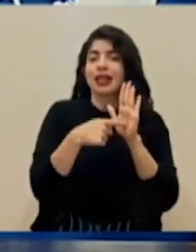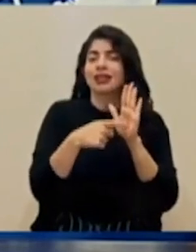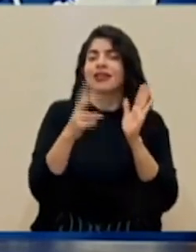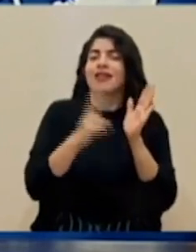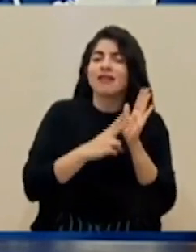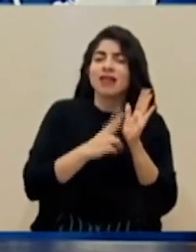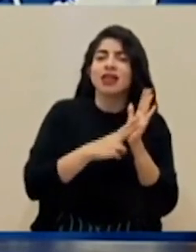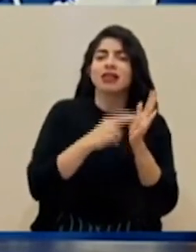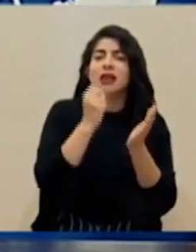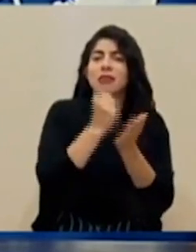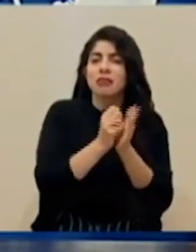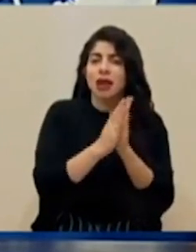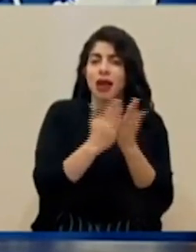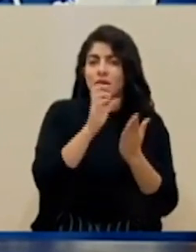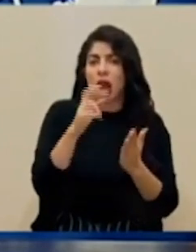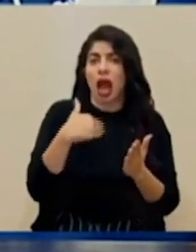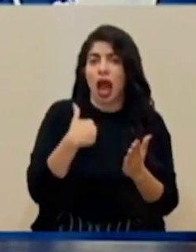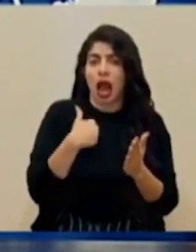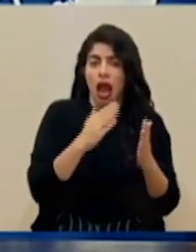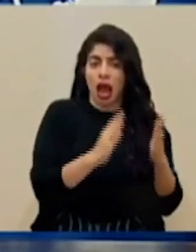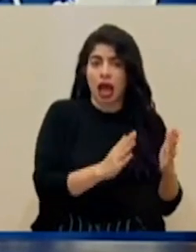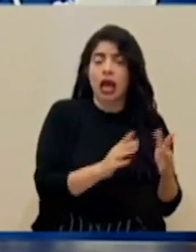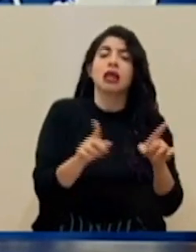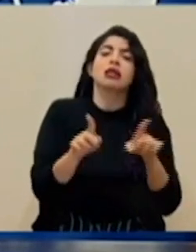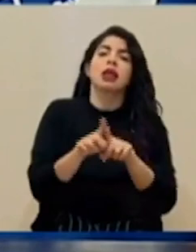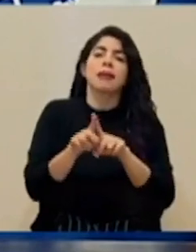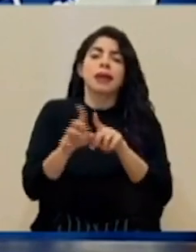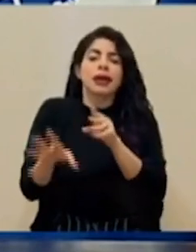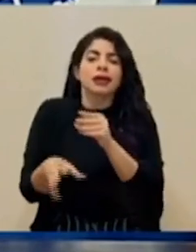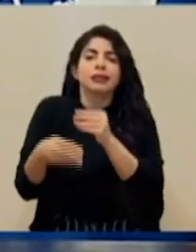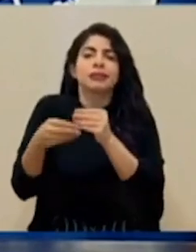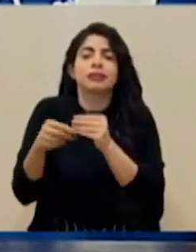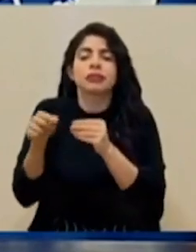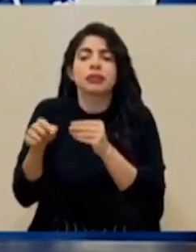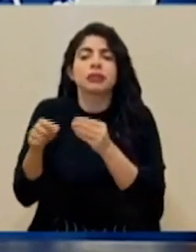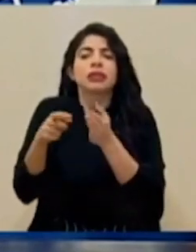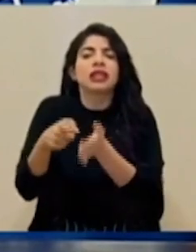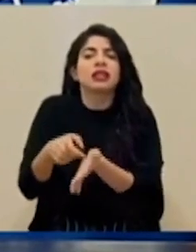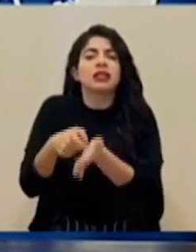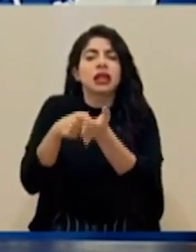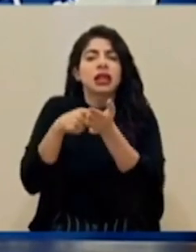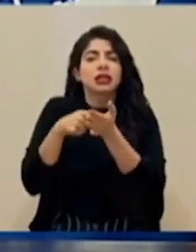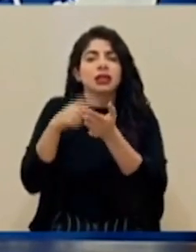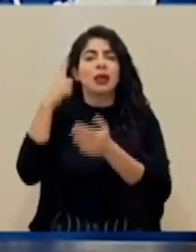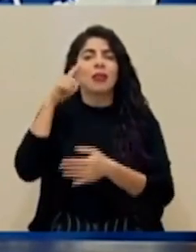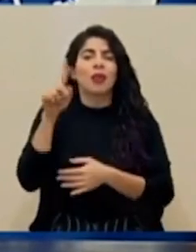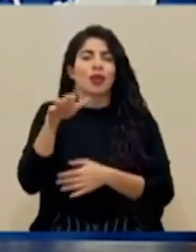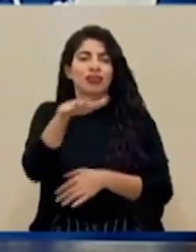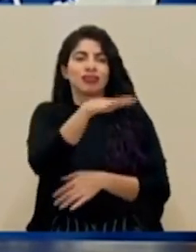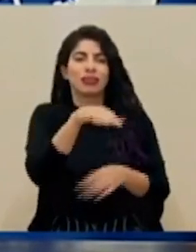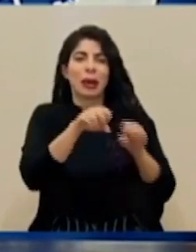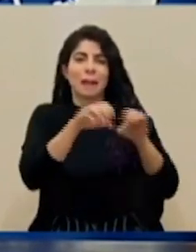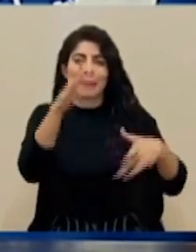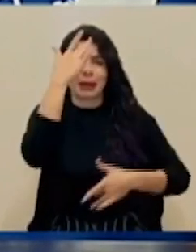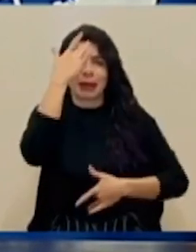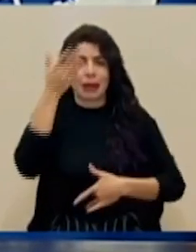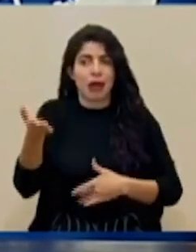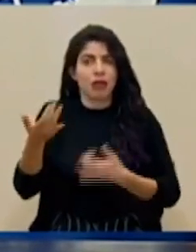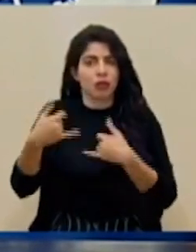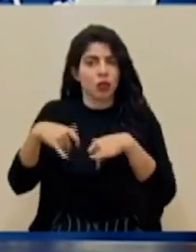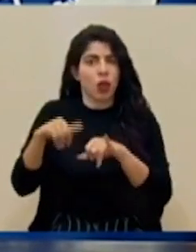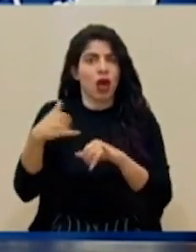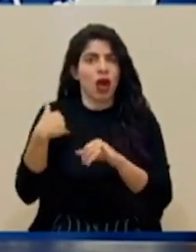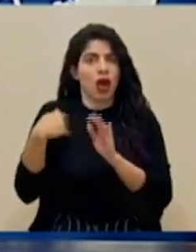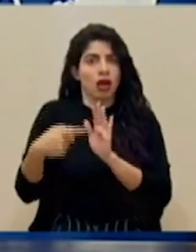visado que Costa Rica exige. Quiero recordar los requerimientos en el marco de la pandemia que seguirán vigentes.